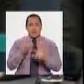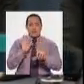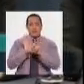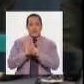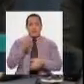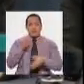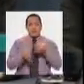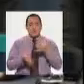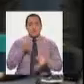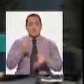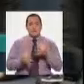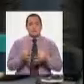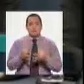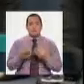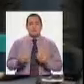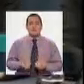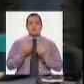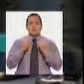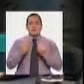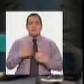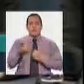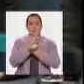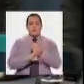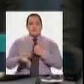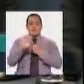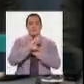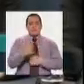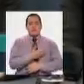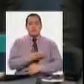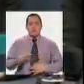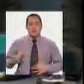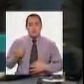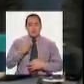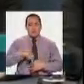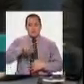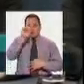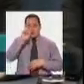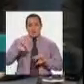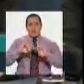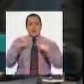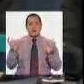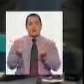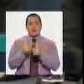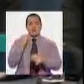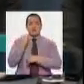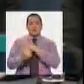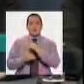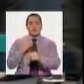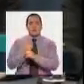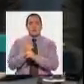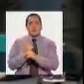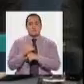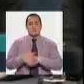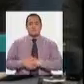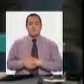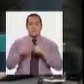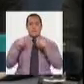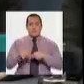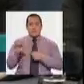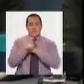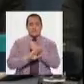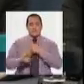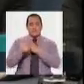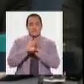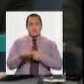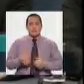legales, jurídicas, para la defensa del Estado peruano ante la Corte Interamericana. Esta defensa y